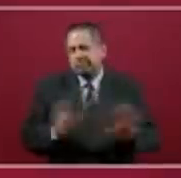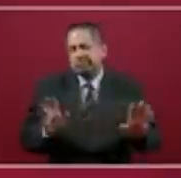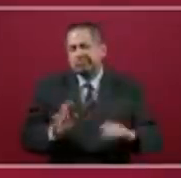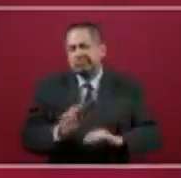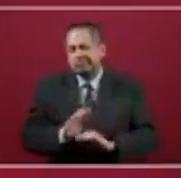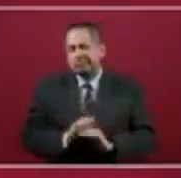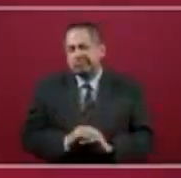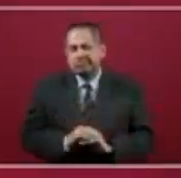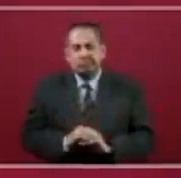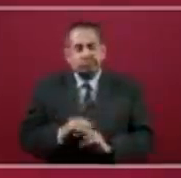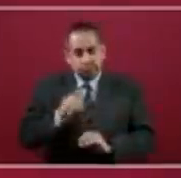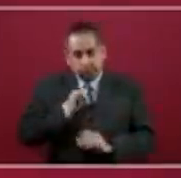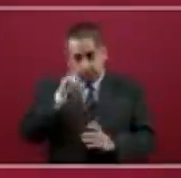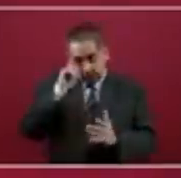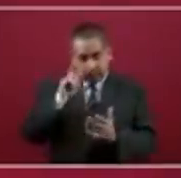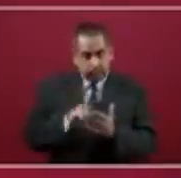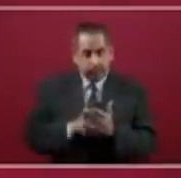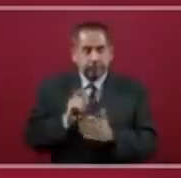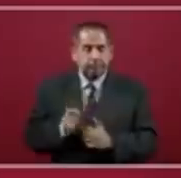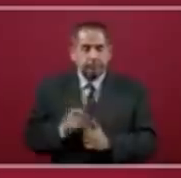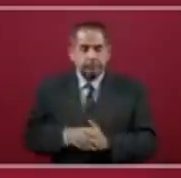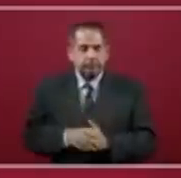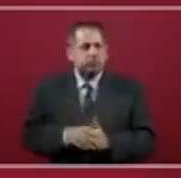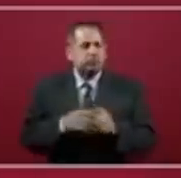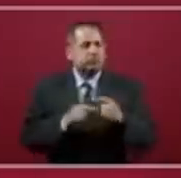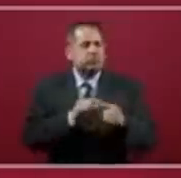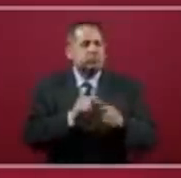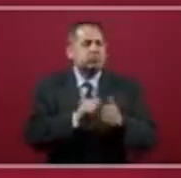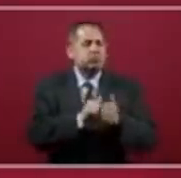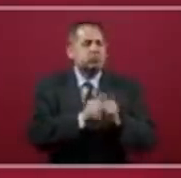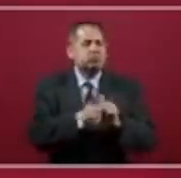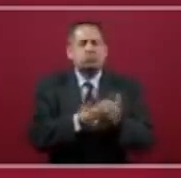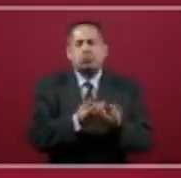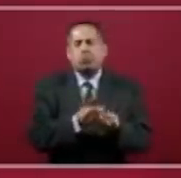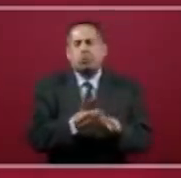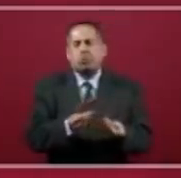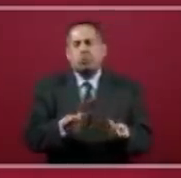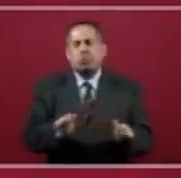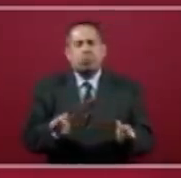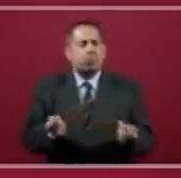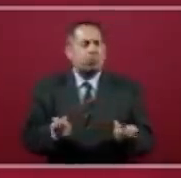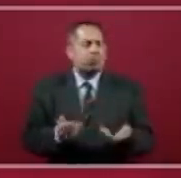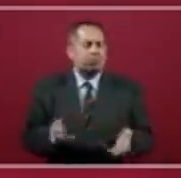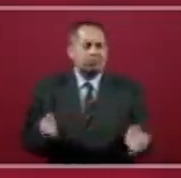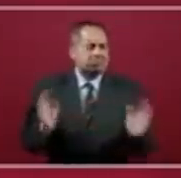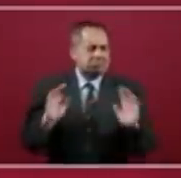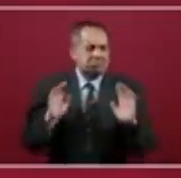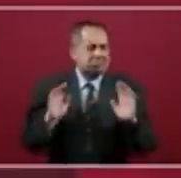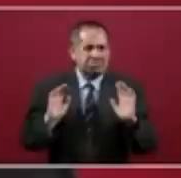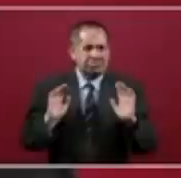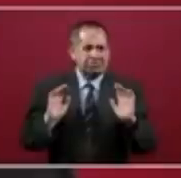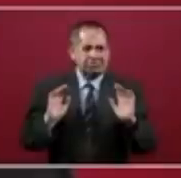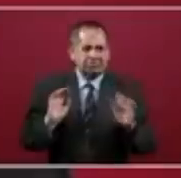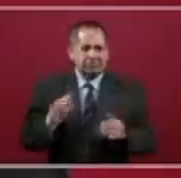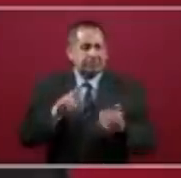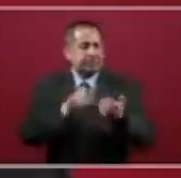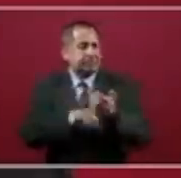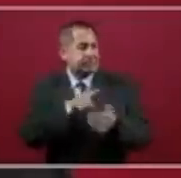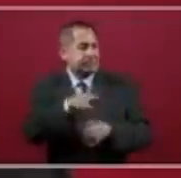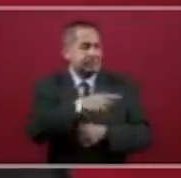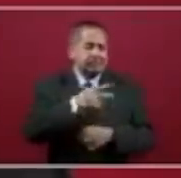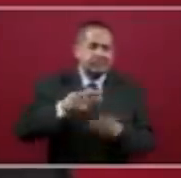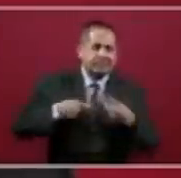yo creo que se va a ir resolviendo. La gente aunque esté inconforme,